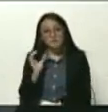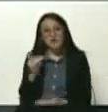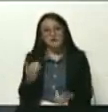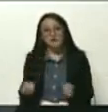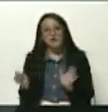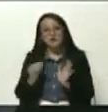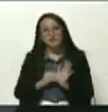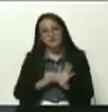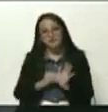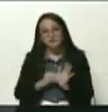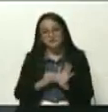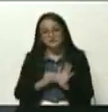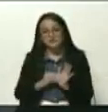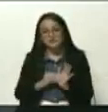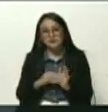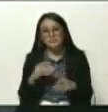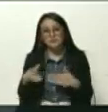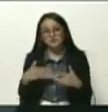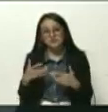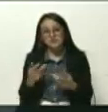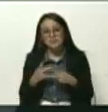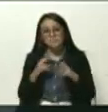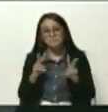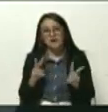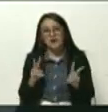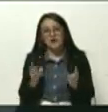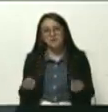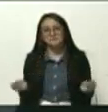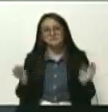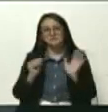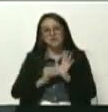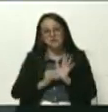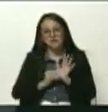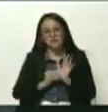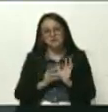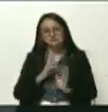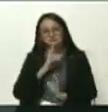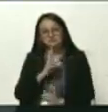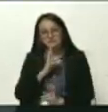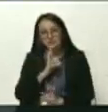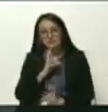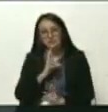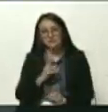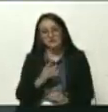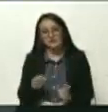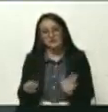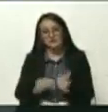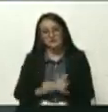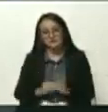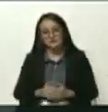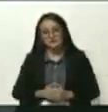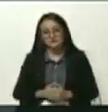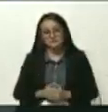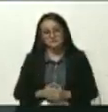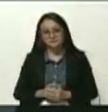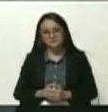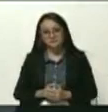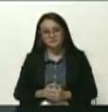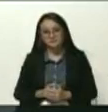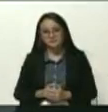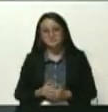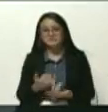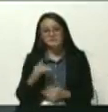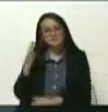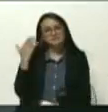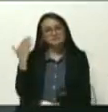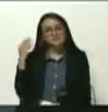nuevamente a que el proceso de paz se reinicie y se materialice una vez por todas. Nosotros debemos hacer un